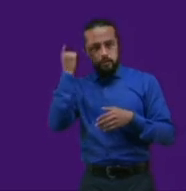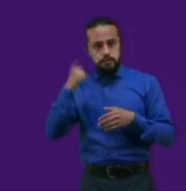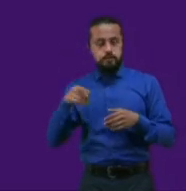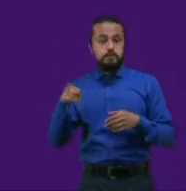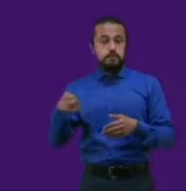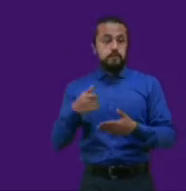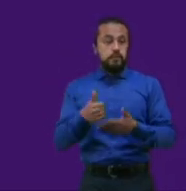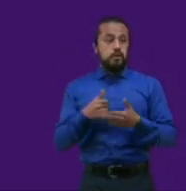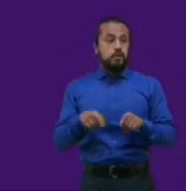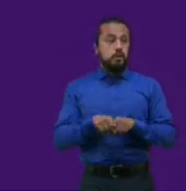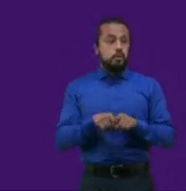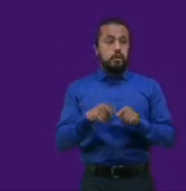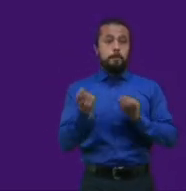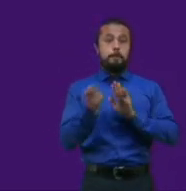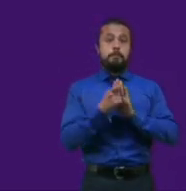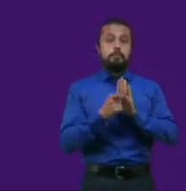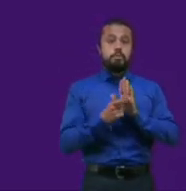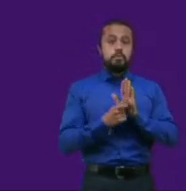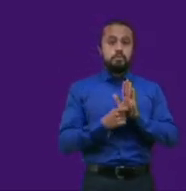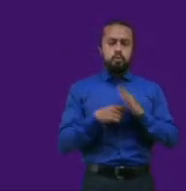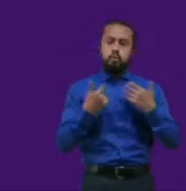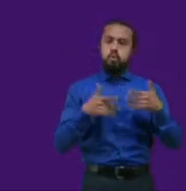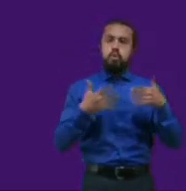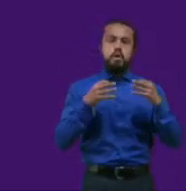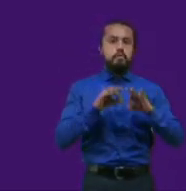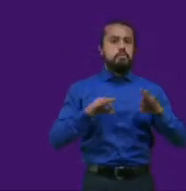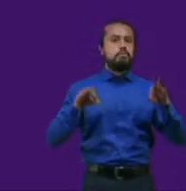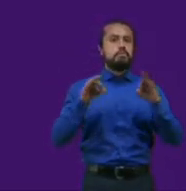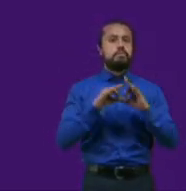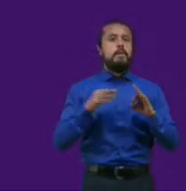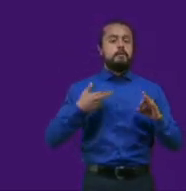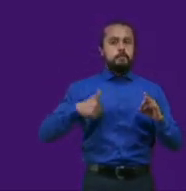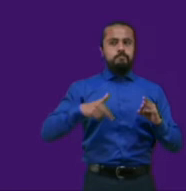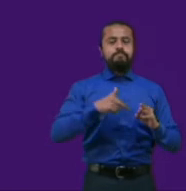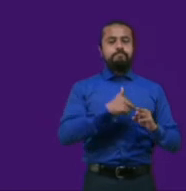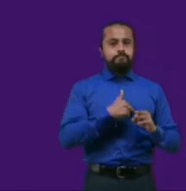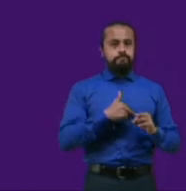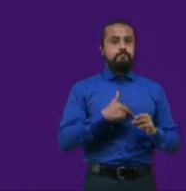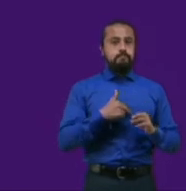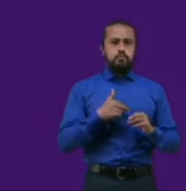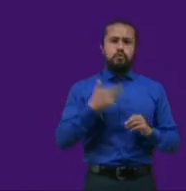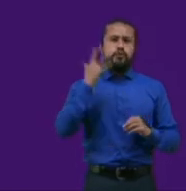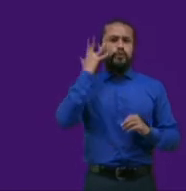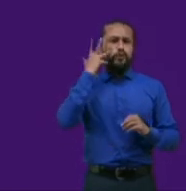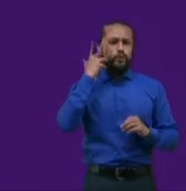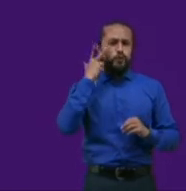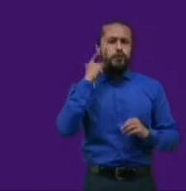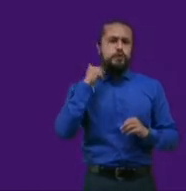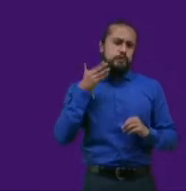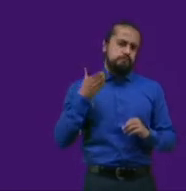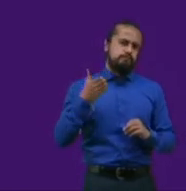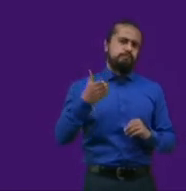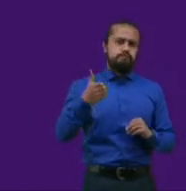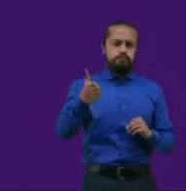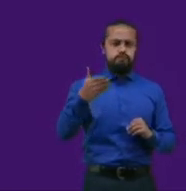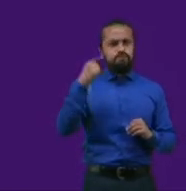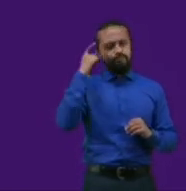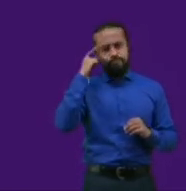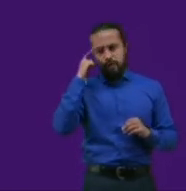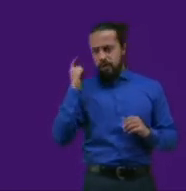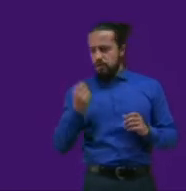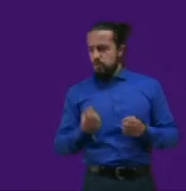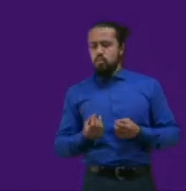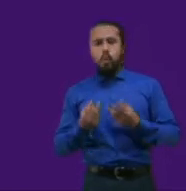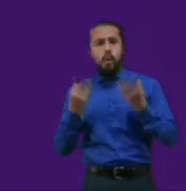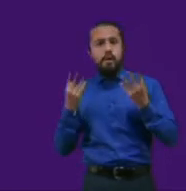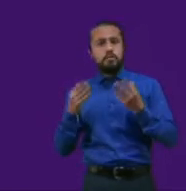es un punto de medida fundamental para nosotros. Realmente todos los días estamos midiendo cuántas aprobaciones más sacó el